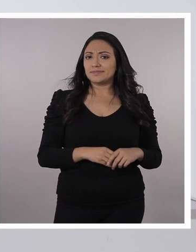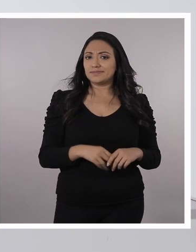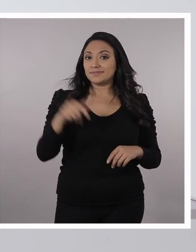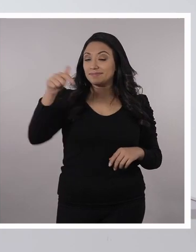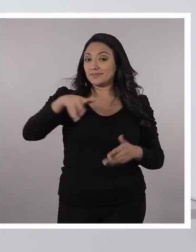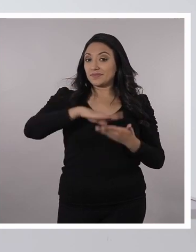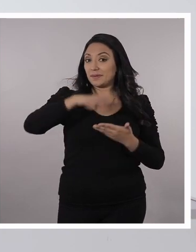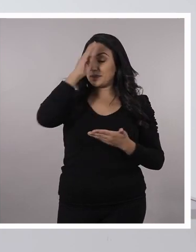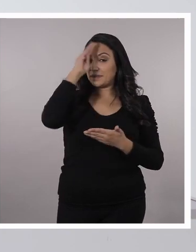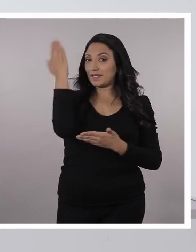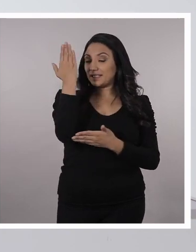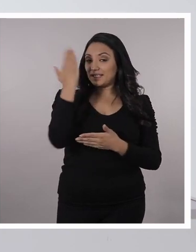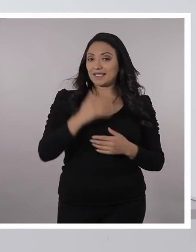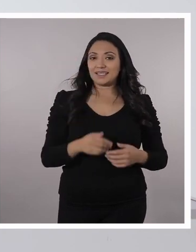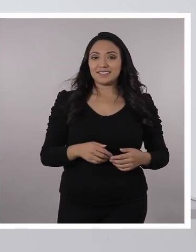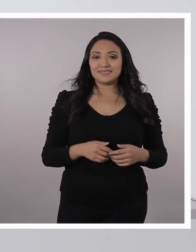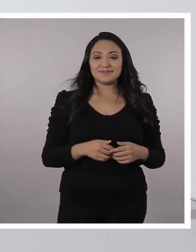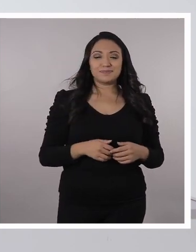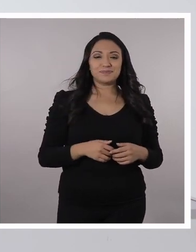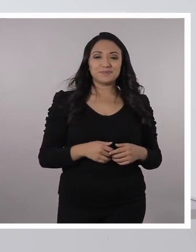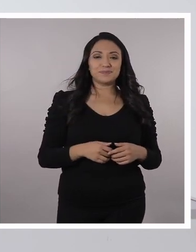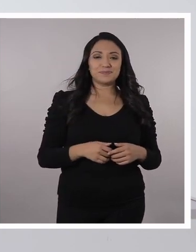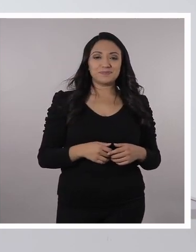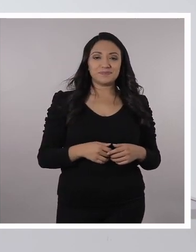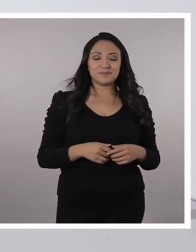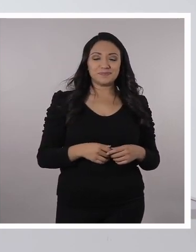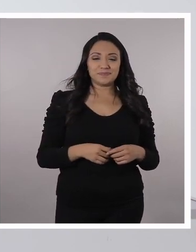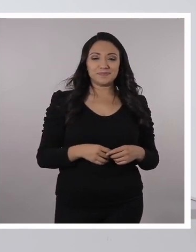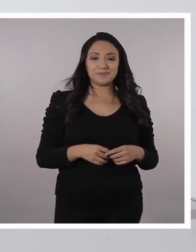su programa favorito de la tele.